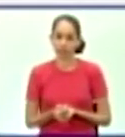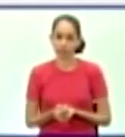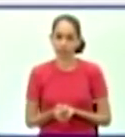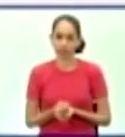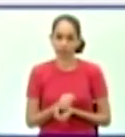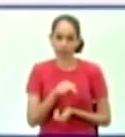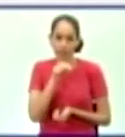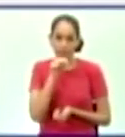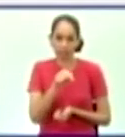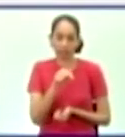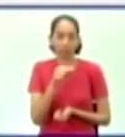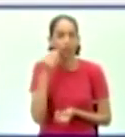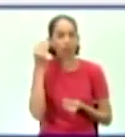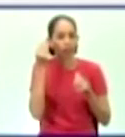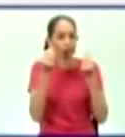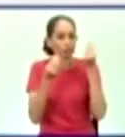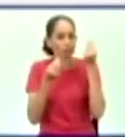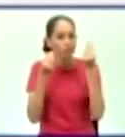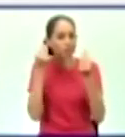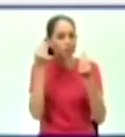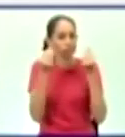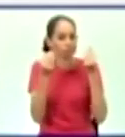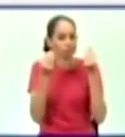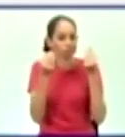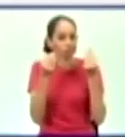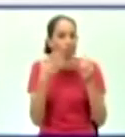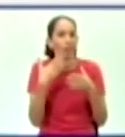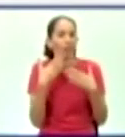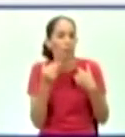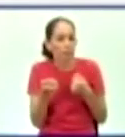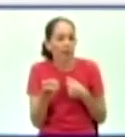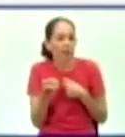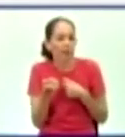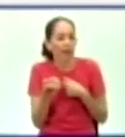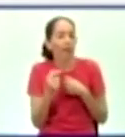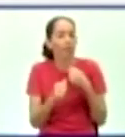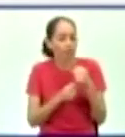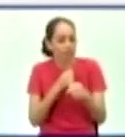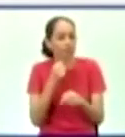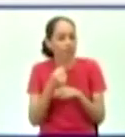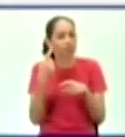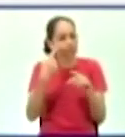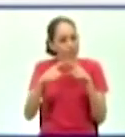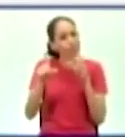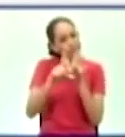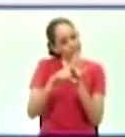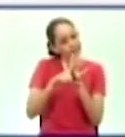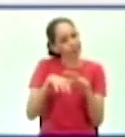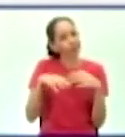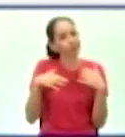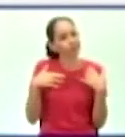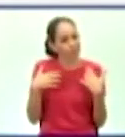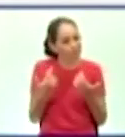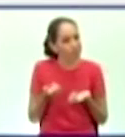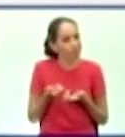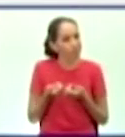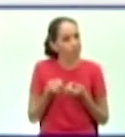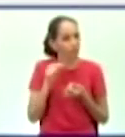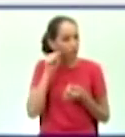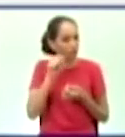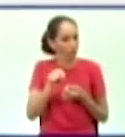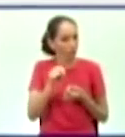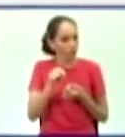que pensar en el otro teorema. ¿Cuál es el ángulo adyacente? ¿El otro, el que nos falta? Sí, en este